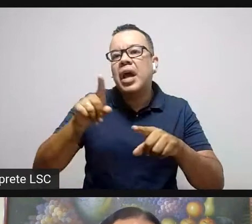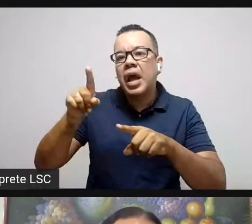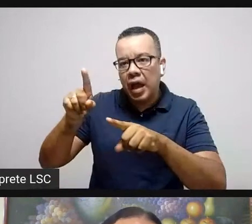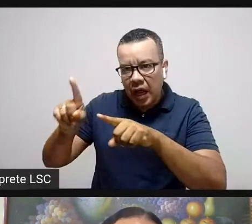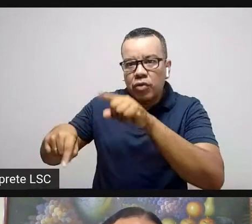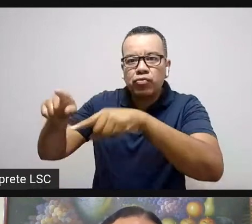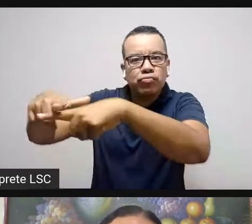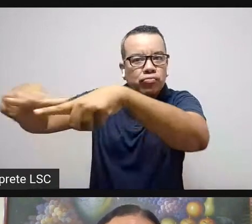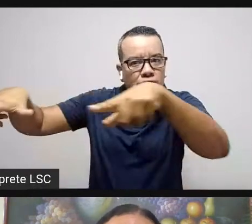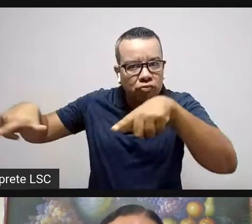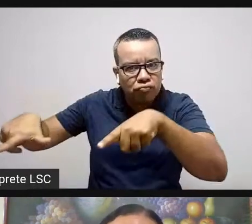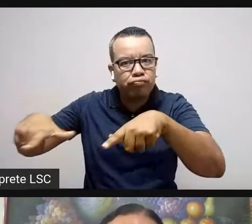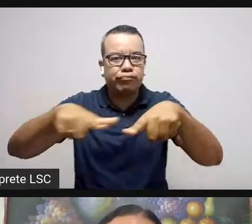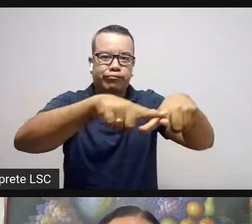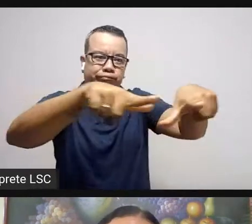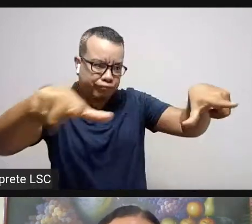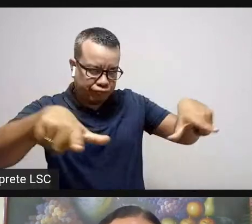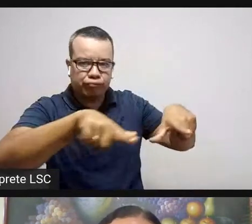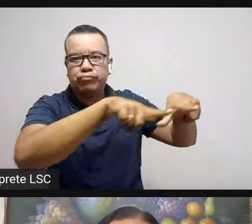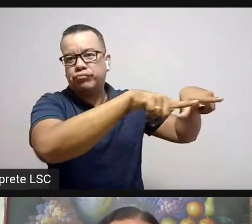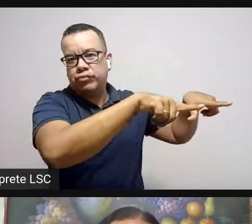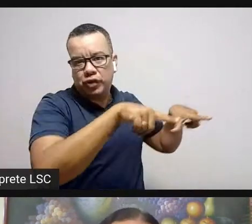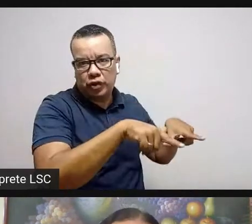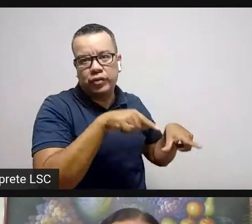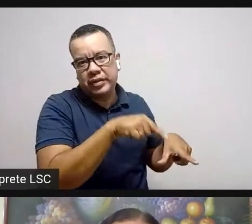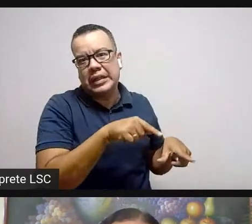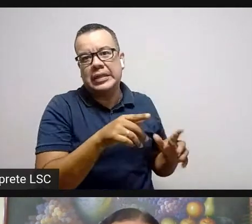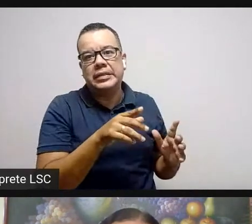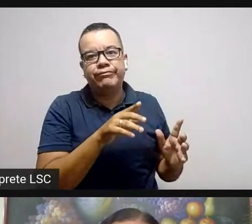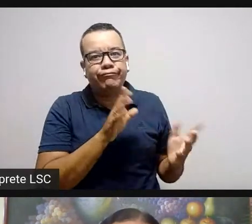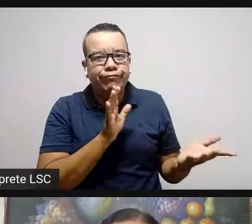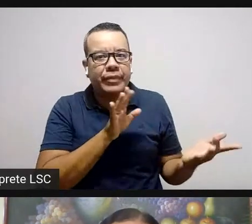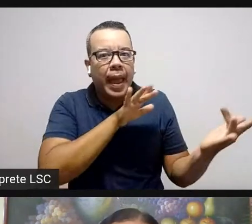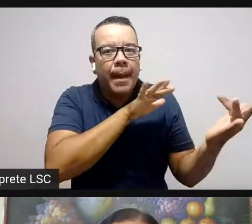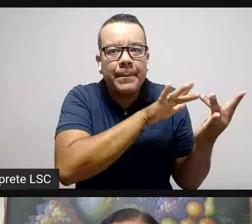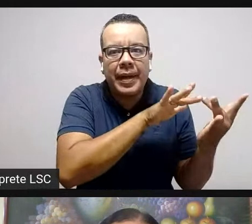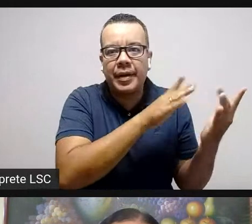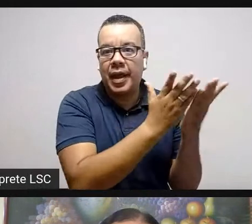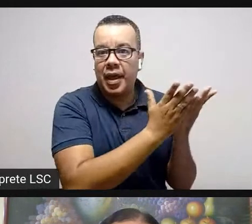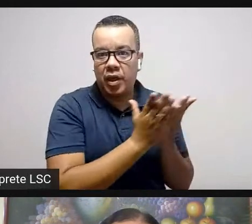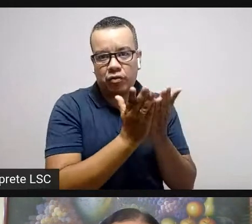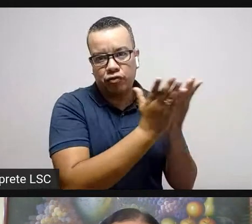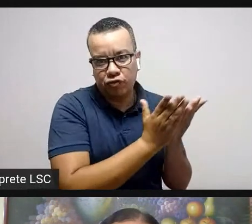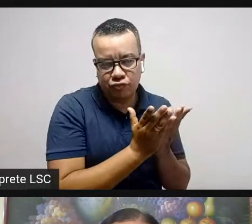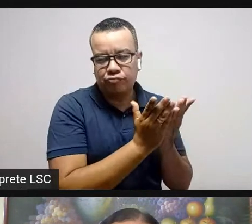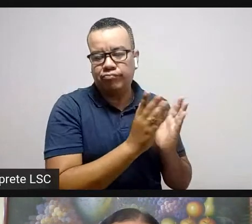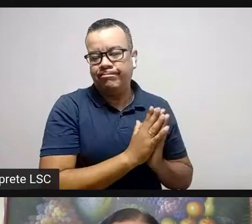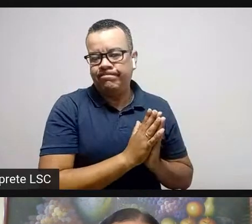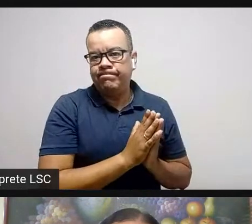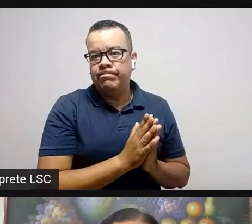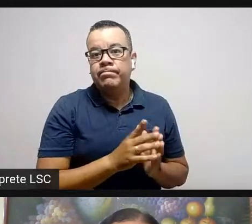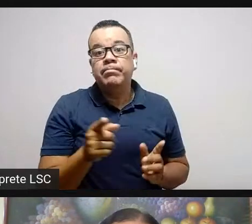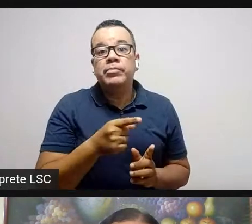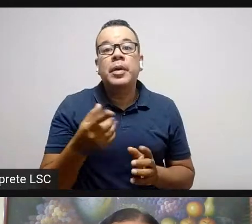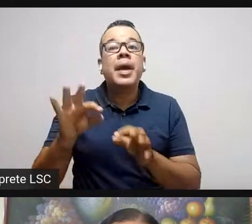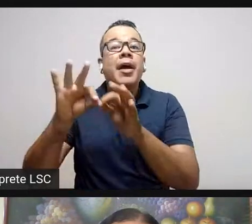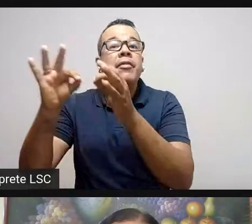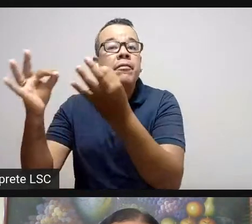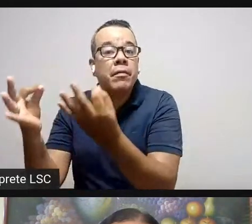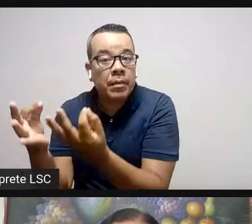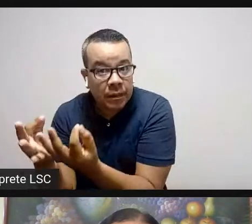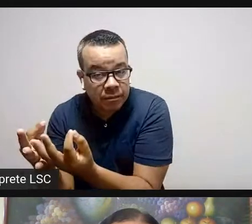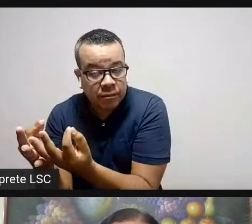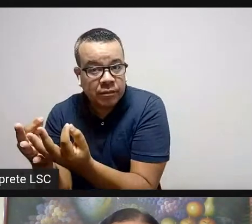que son sobre todo sectores educativos. Hemos acercado a la familia sobre todo a la poesía.